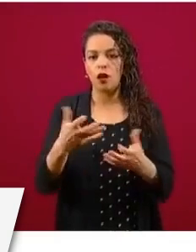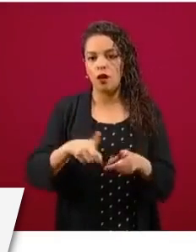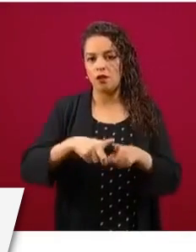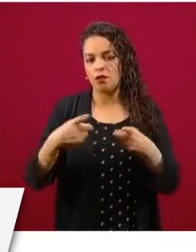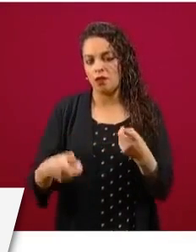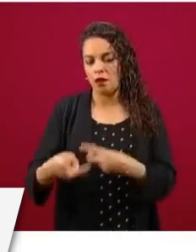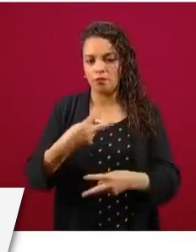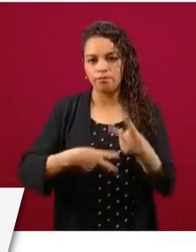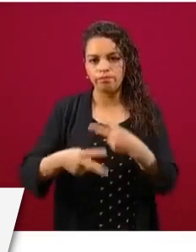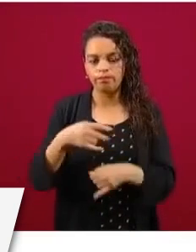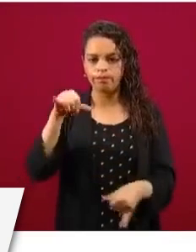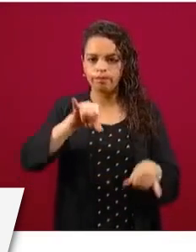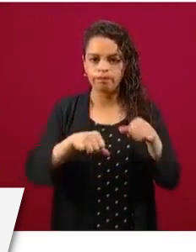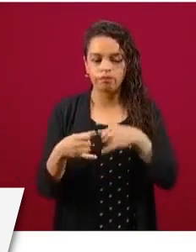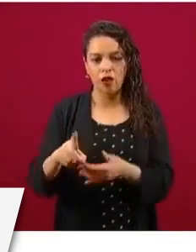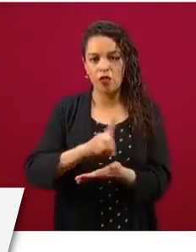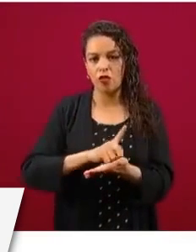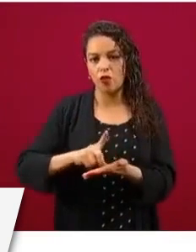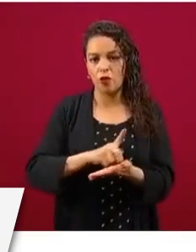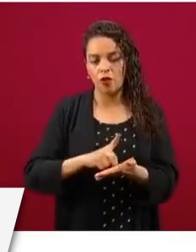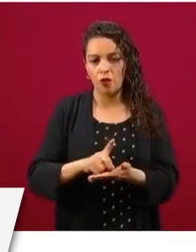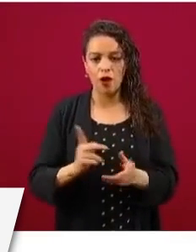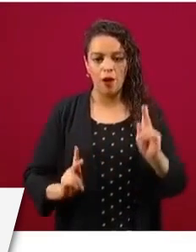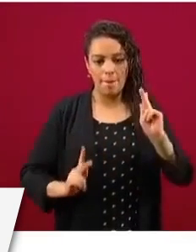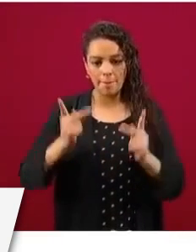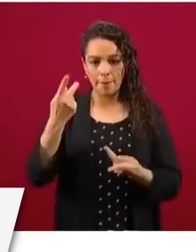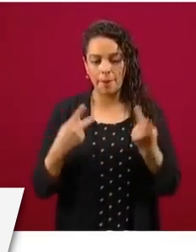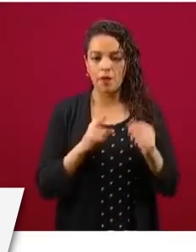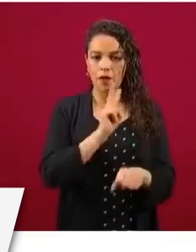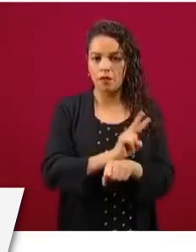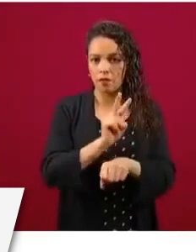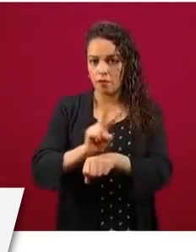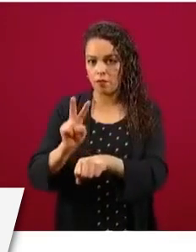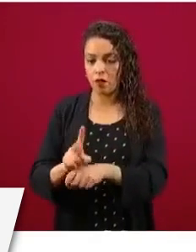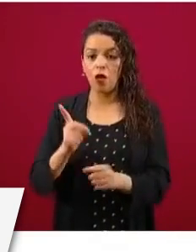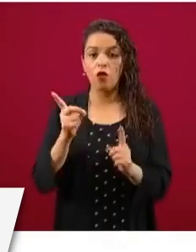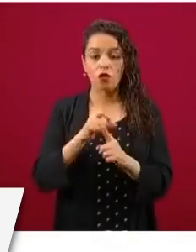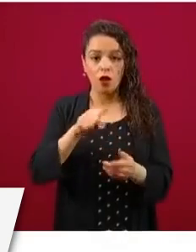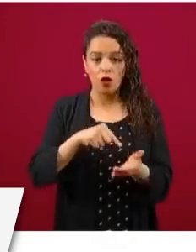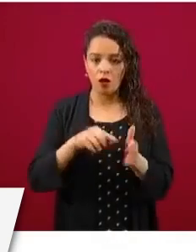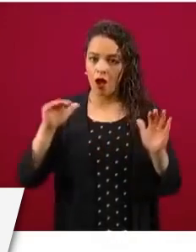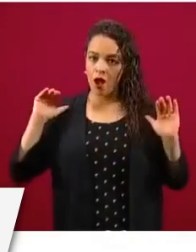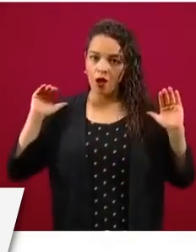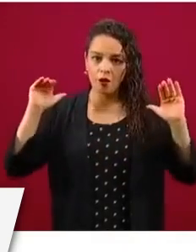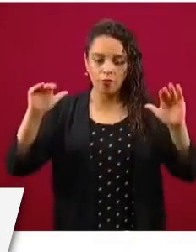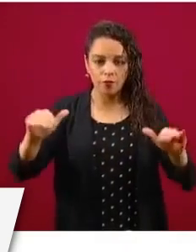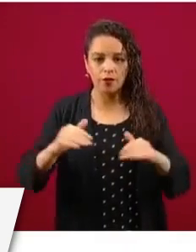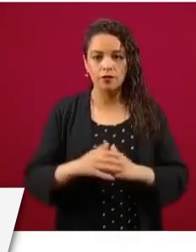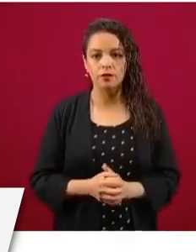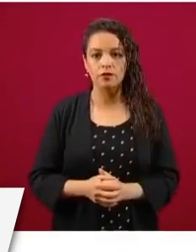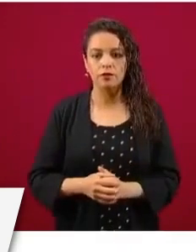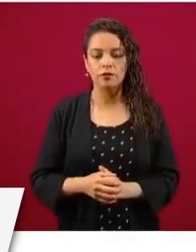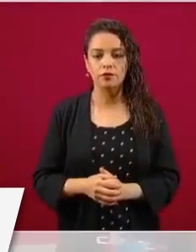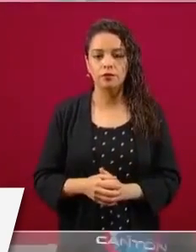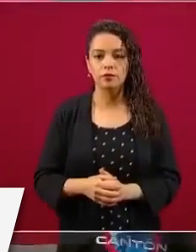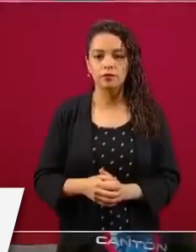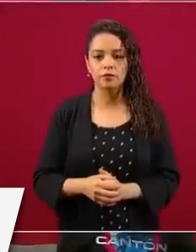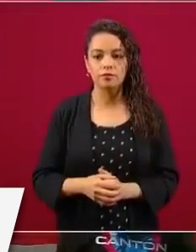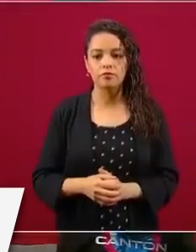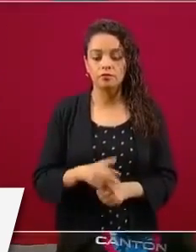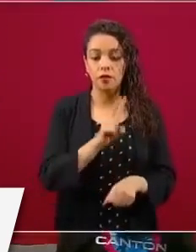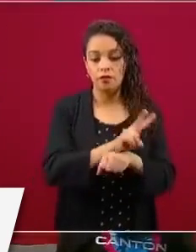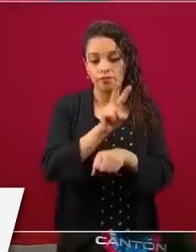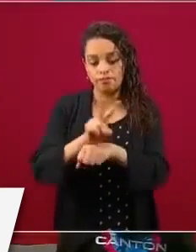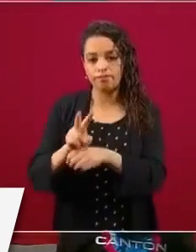la fumigación de plantíos, los puestos de vigilancia en aeropuertos, destrucción de pistas, puestos de control y